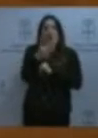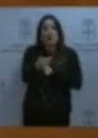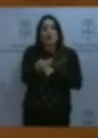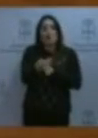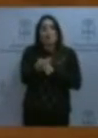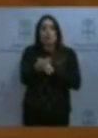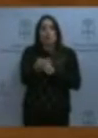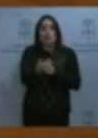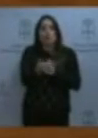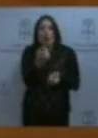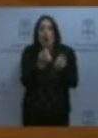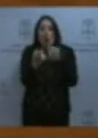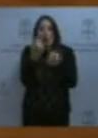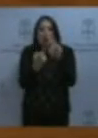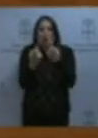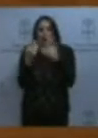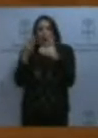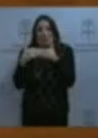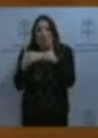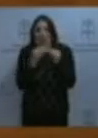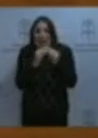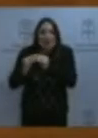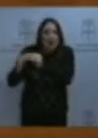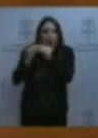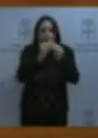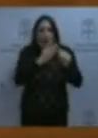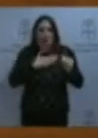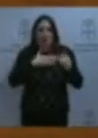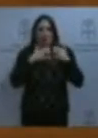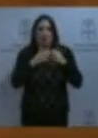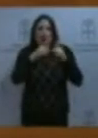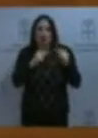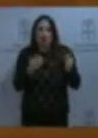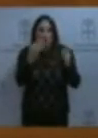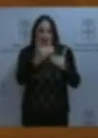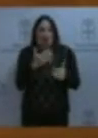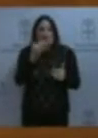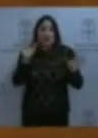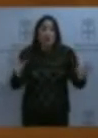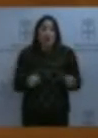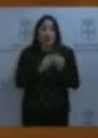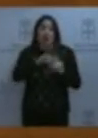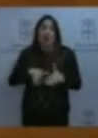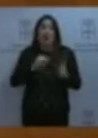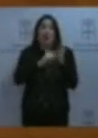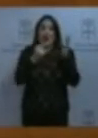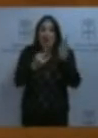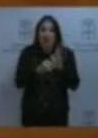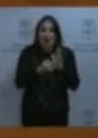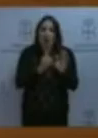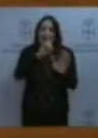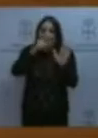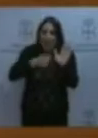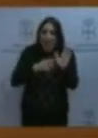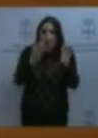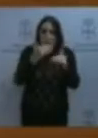acometer una consulta mínimamente sistematizada sobre el patrimonio industrial asturiano y, en resumen, una falta absoluta de planificación de carácter integral